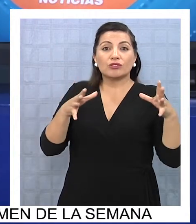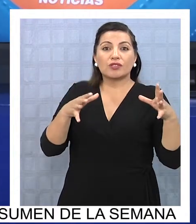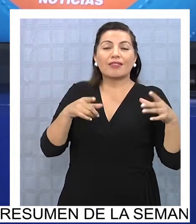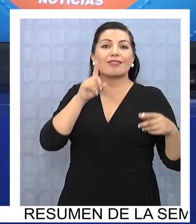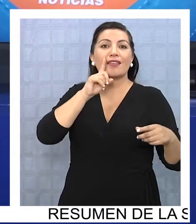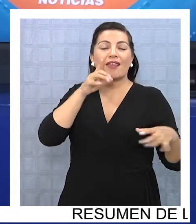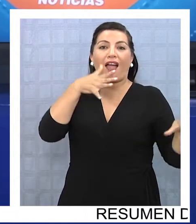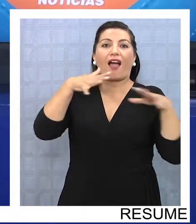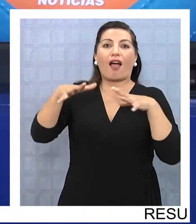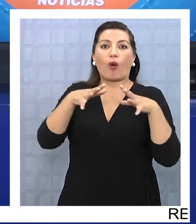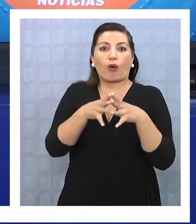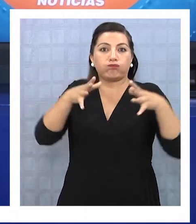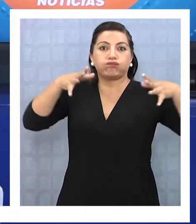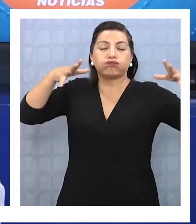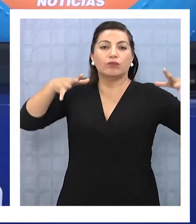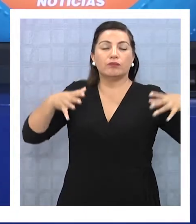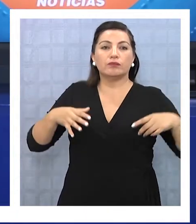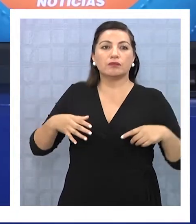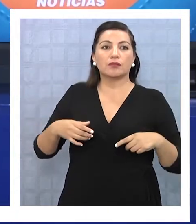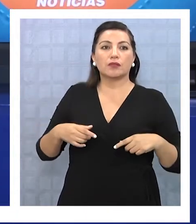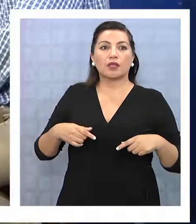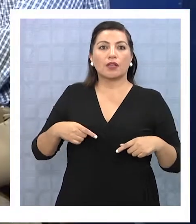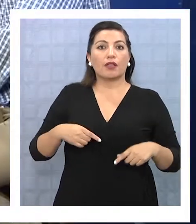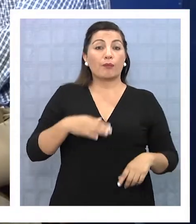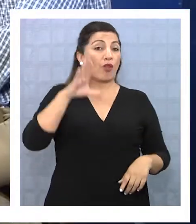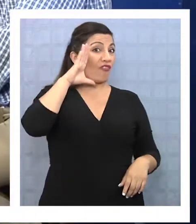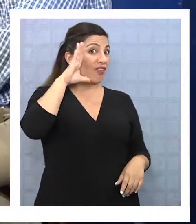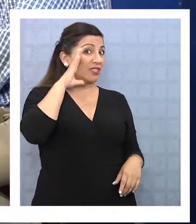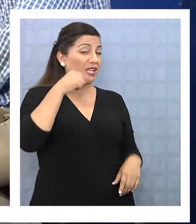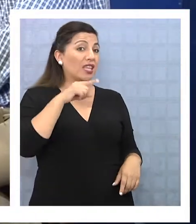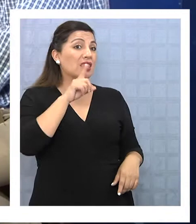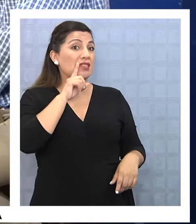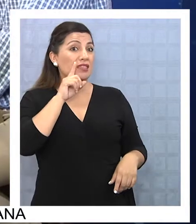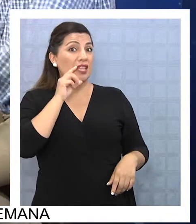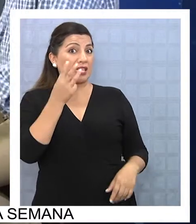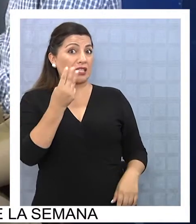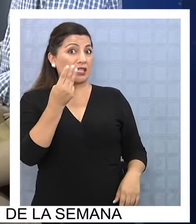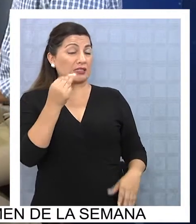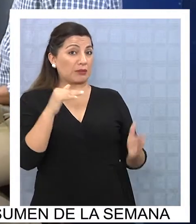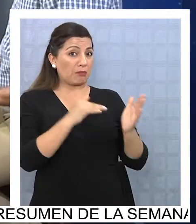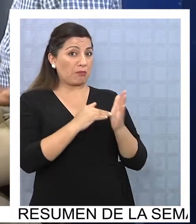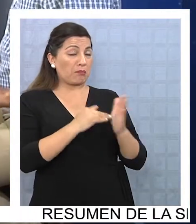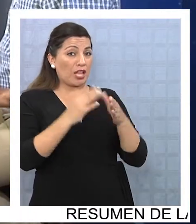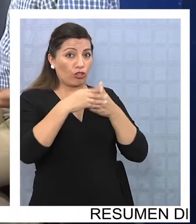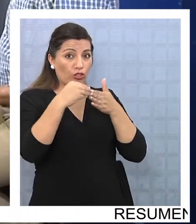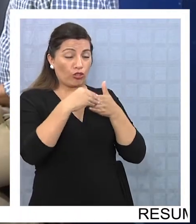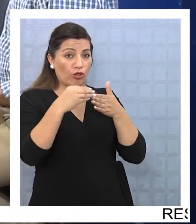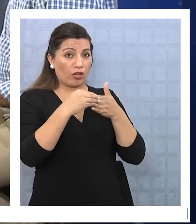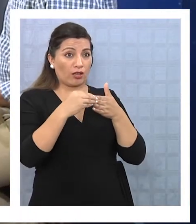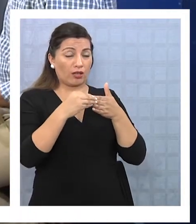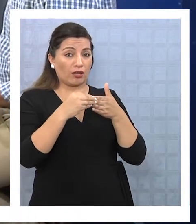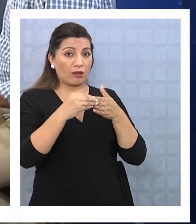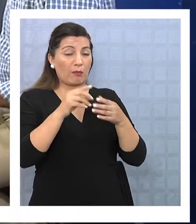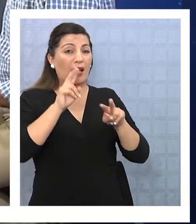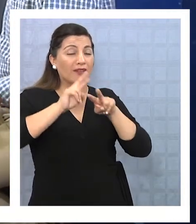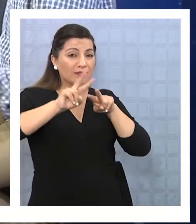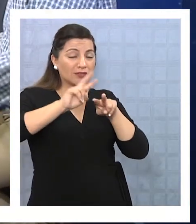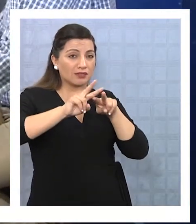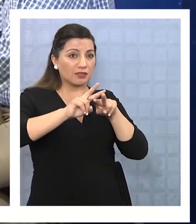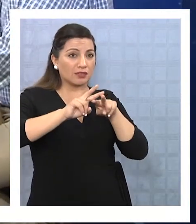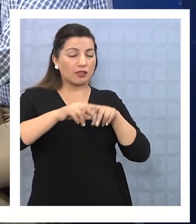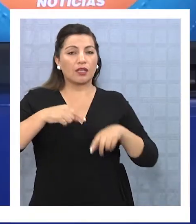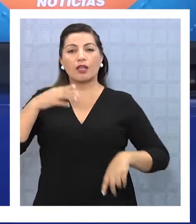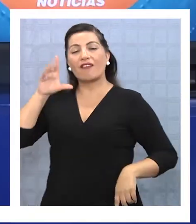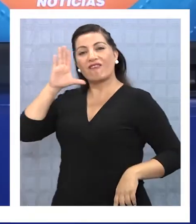tener agua abundante. Pero ahí y vamos a poder... se le adelantó la presidenta Bachelet porque tiene 13.000 millones comprometidos de dólares para energía renovable. Mire,